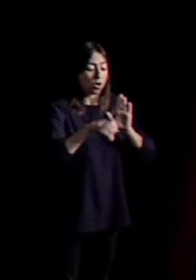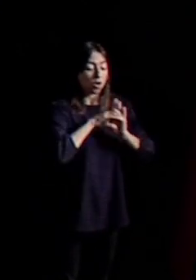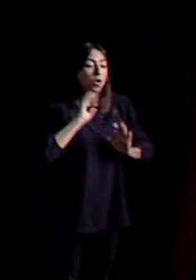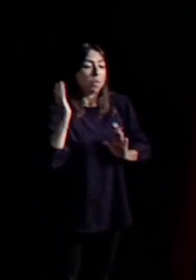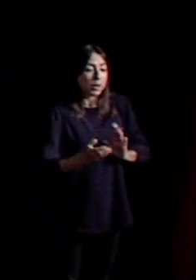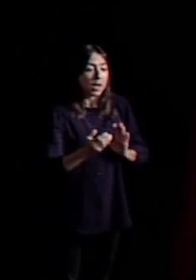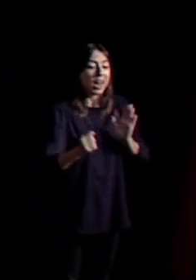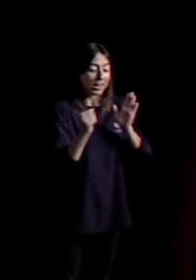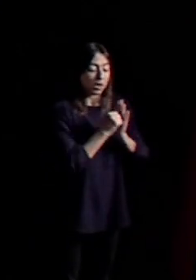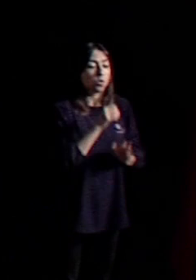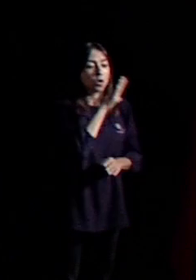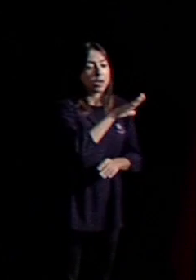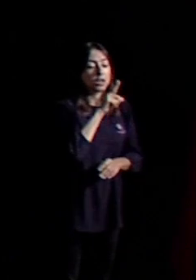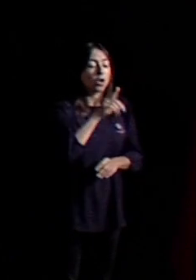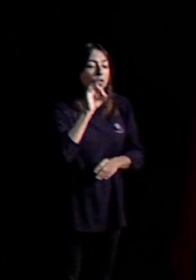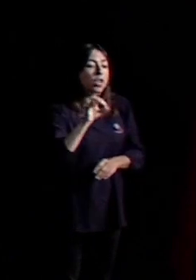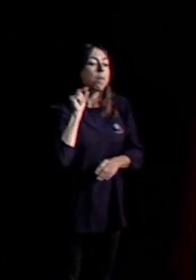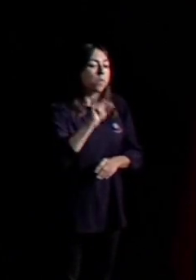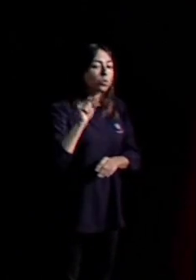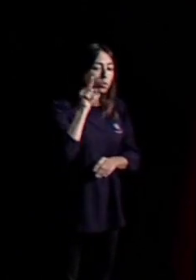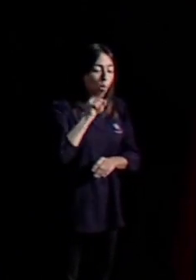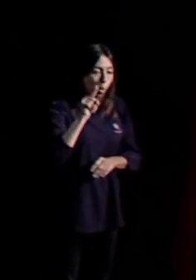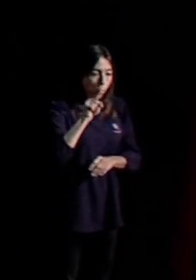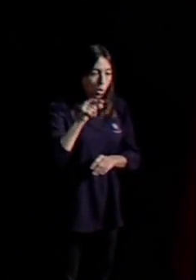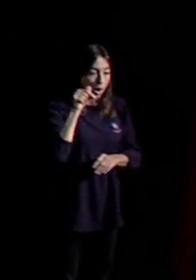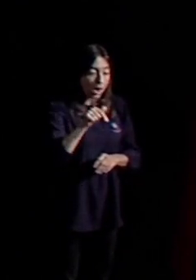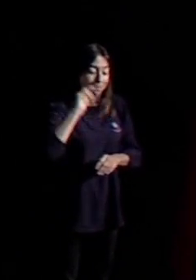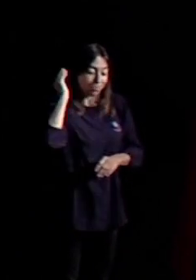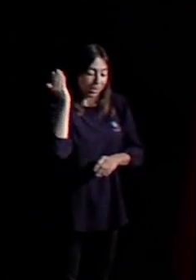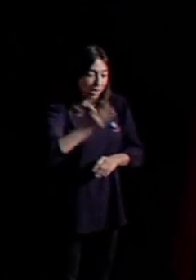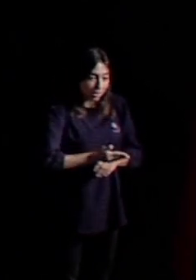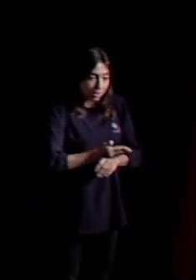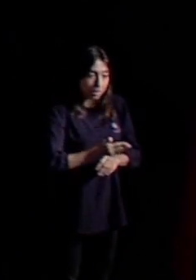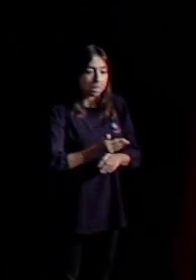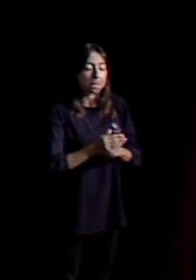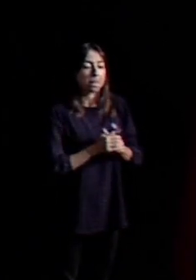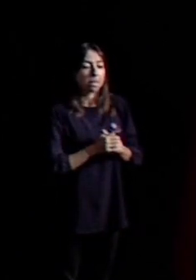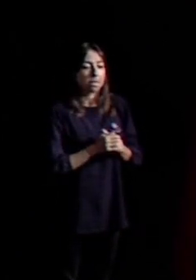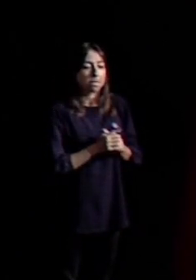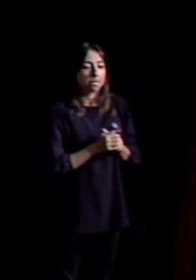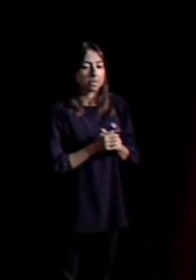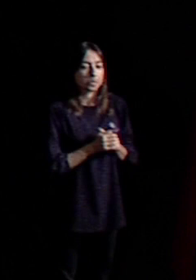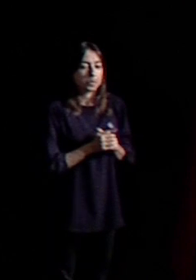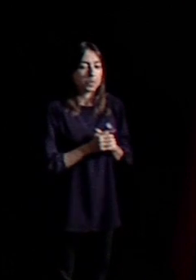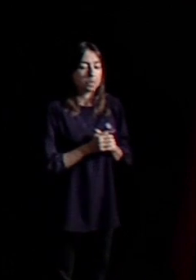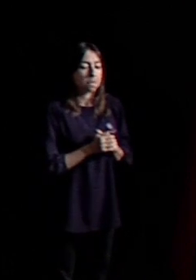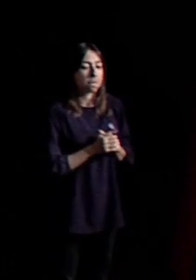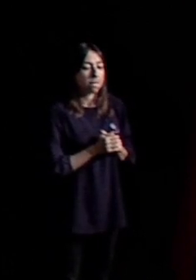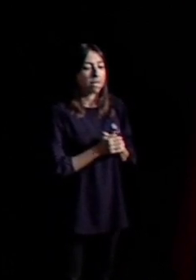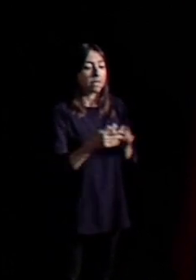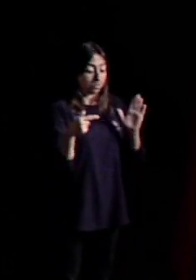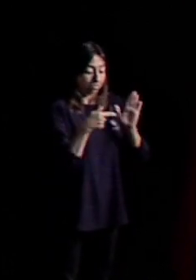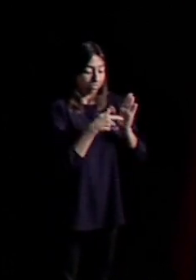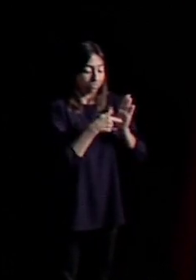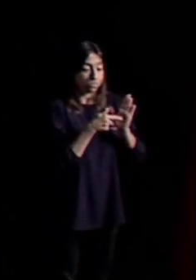artículo 510.1, donde se penaliza y Ahí habla